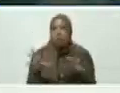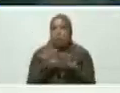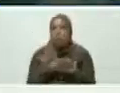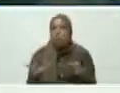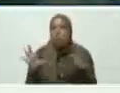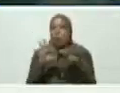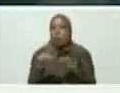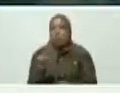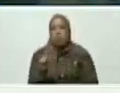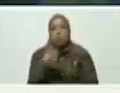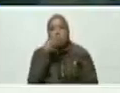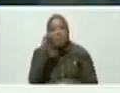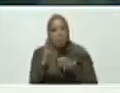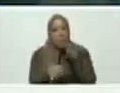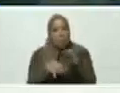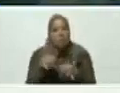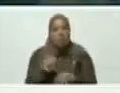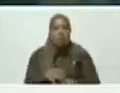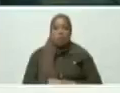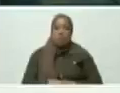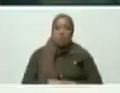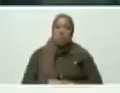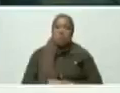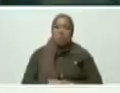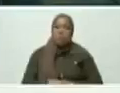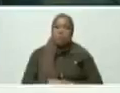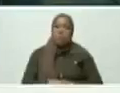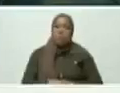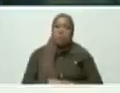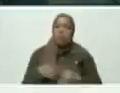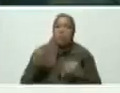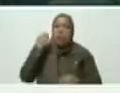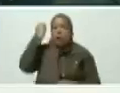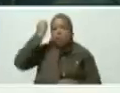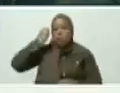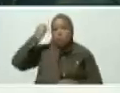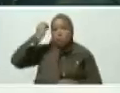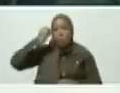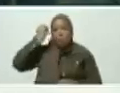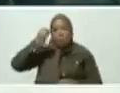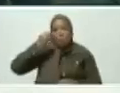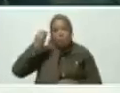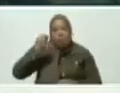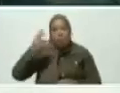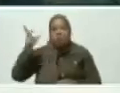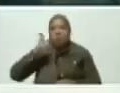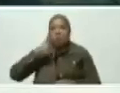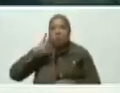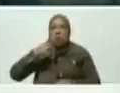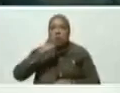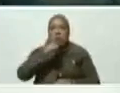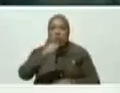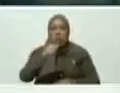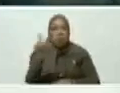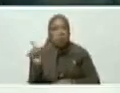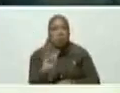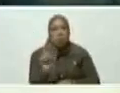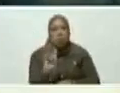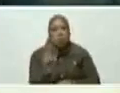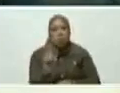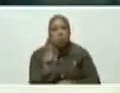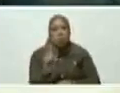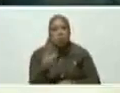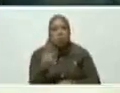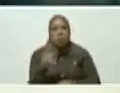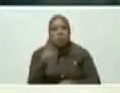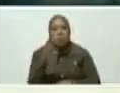ahora los teóricos analistas que vienen a inventar cosas no no el dólar del